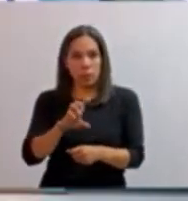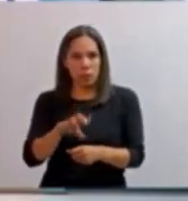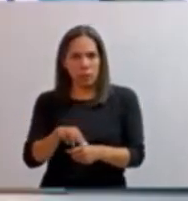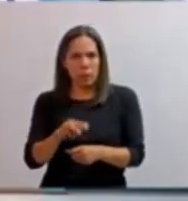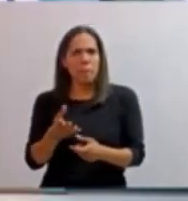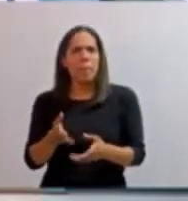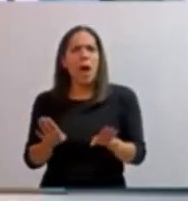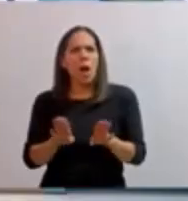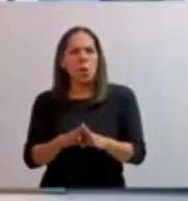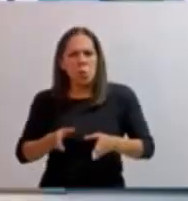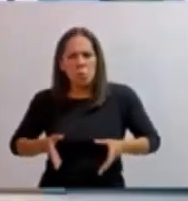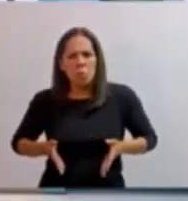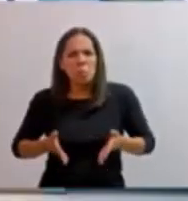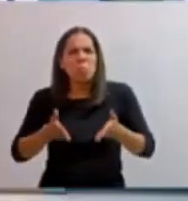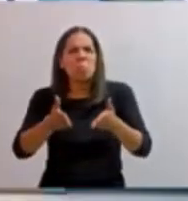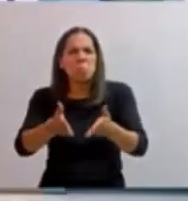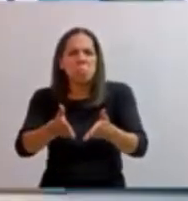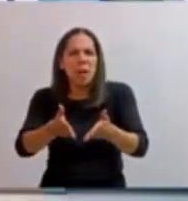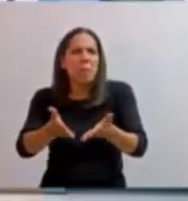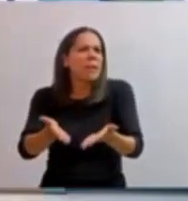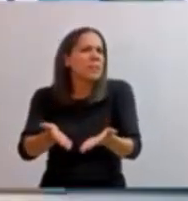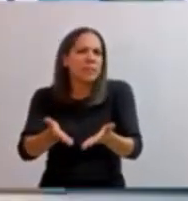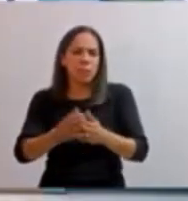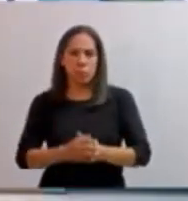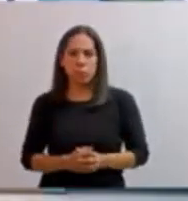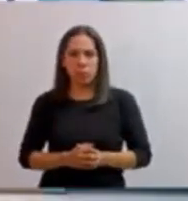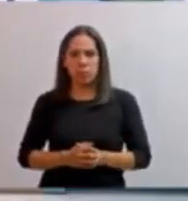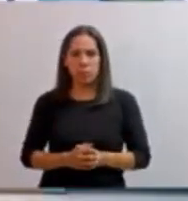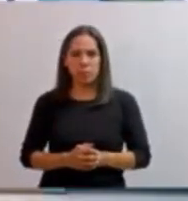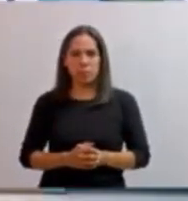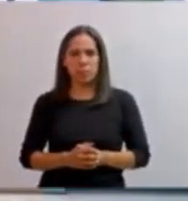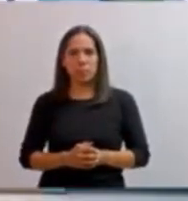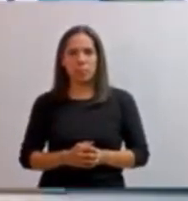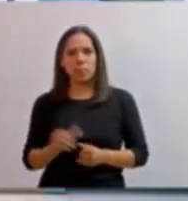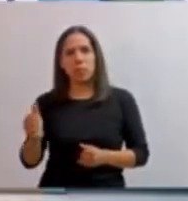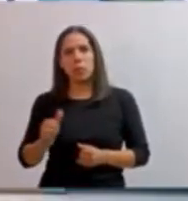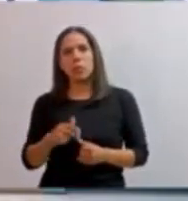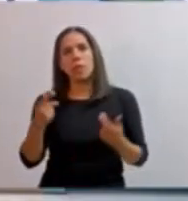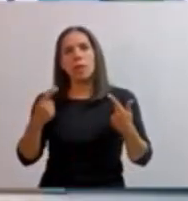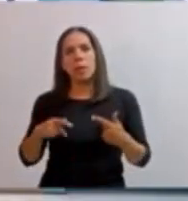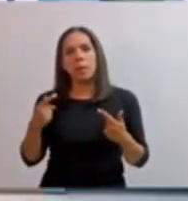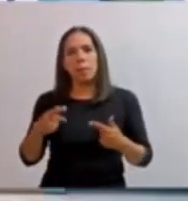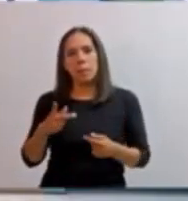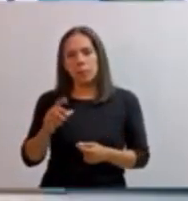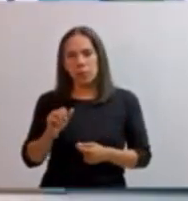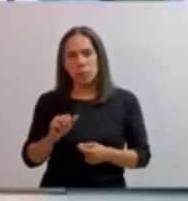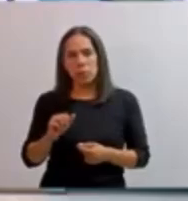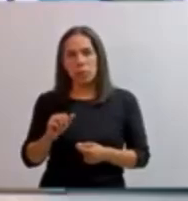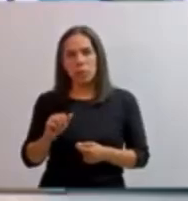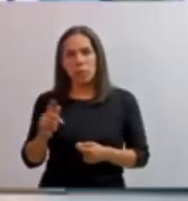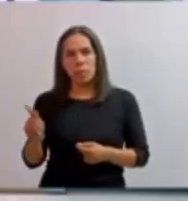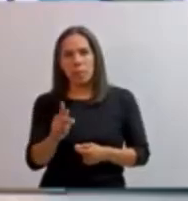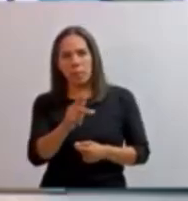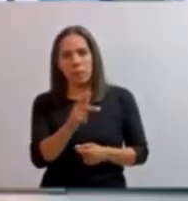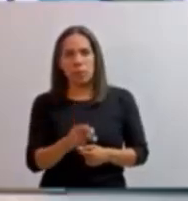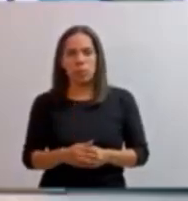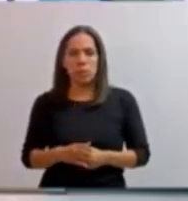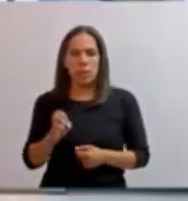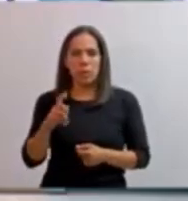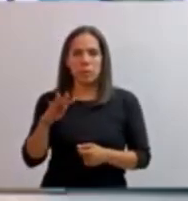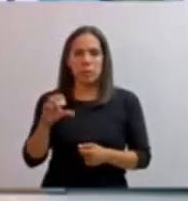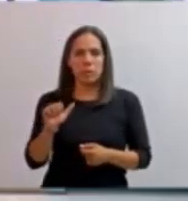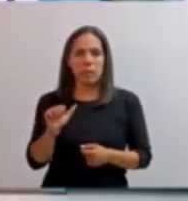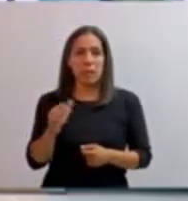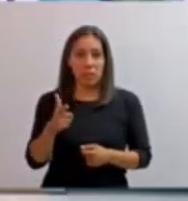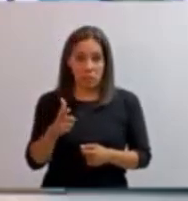camino a seguir? Y otra pregunta de Estela que nos dice: ¿qué opinan de la nueva escuela mexicana? ¿Creen que ha disminuido la carga administrativa